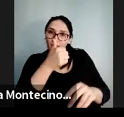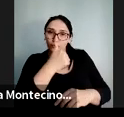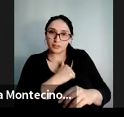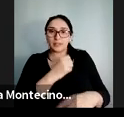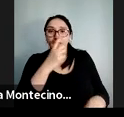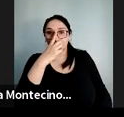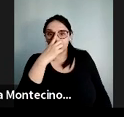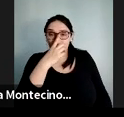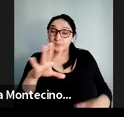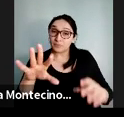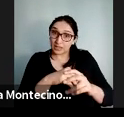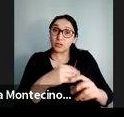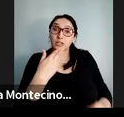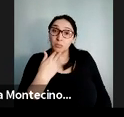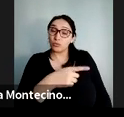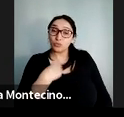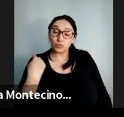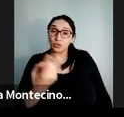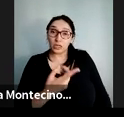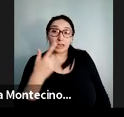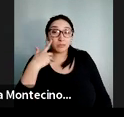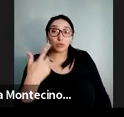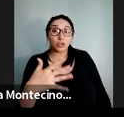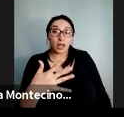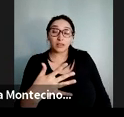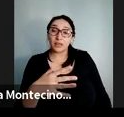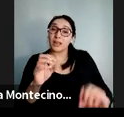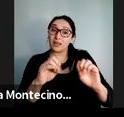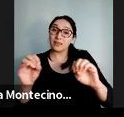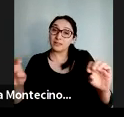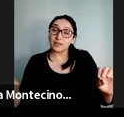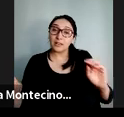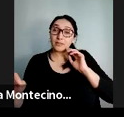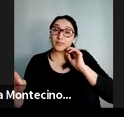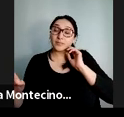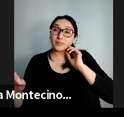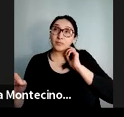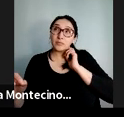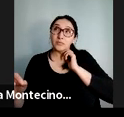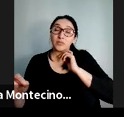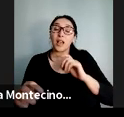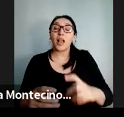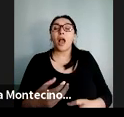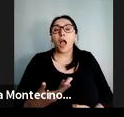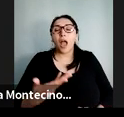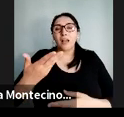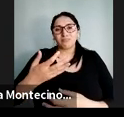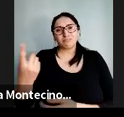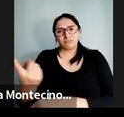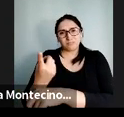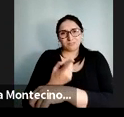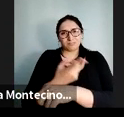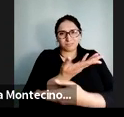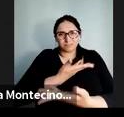Dentro de esto también para nosotras es súper importante inculcar la idea de que hablar de tecnología, hablar de ciberseguridad se